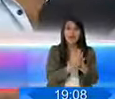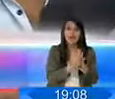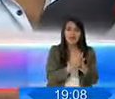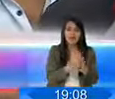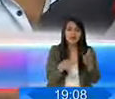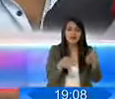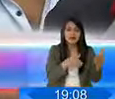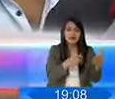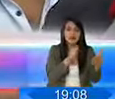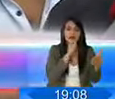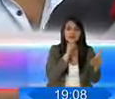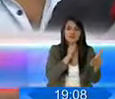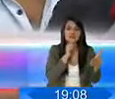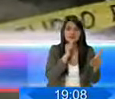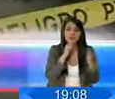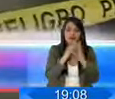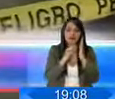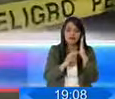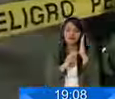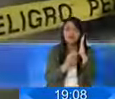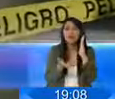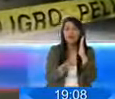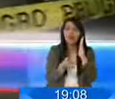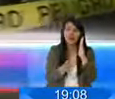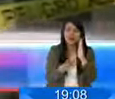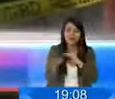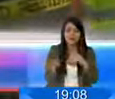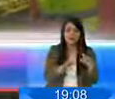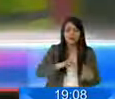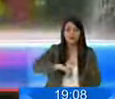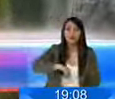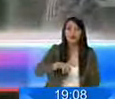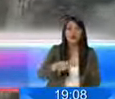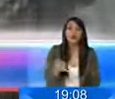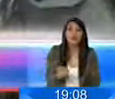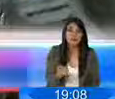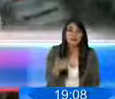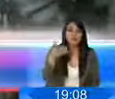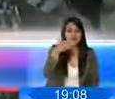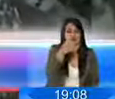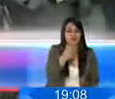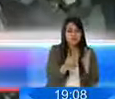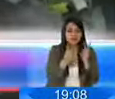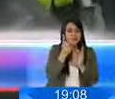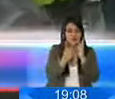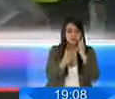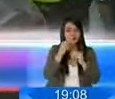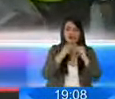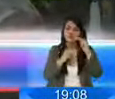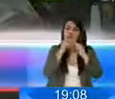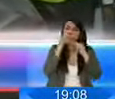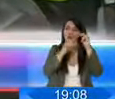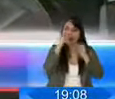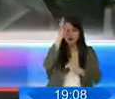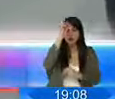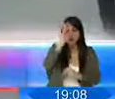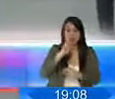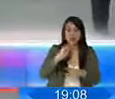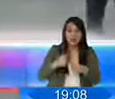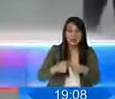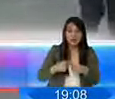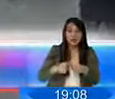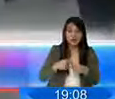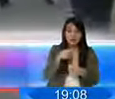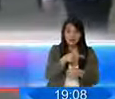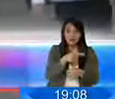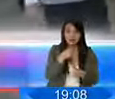privatizadora que no tenía ni siquiera reglamento. Este jueves, en medio de la visita para revisar el avance de la construcción de un hospital al sur de Quito,